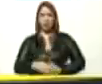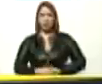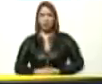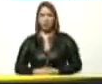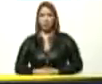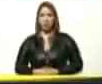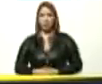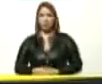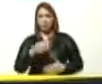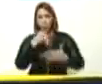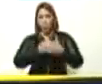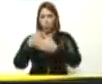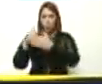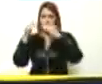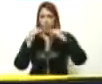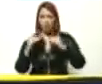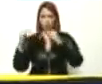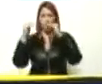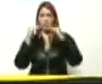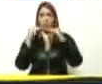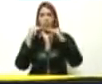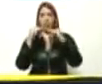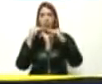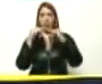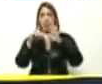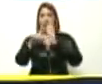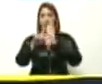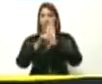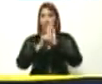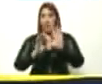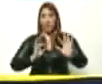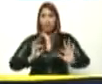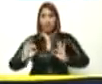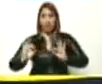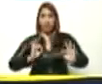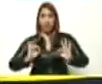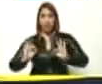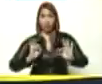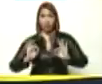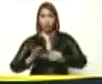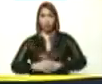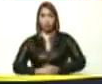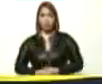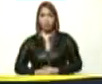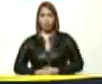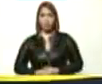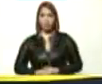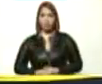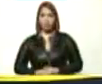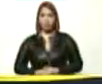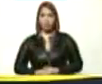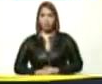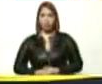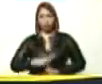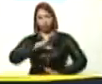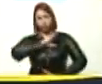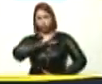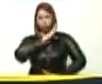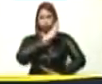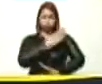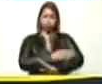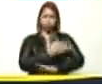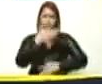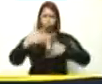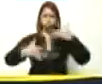la lucha, por la igualdad, la ley, del teatro, que viene, a fortalecer, la